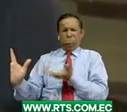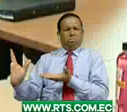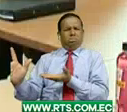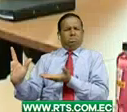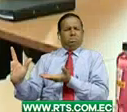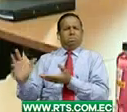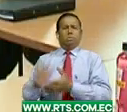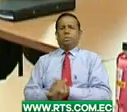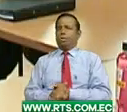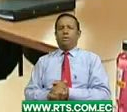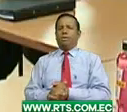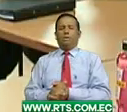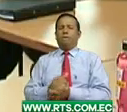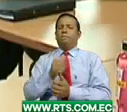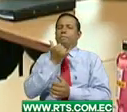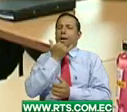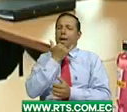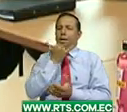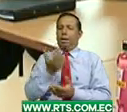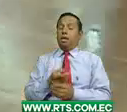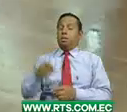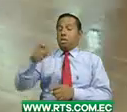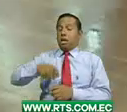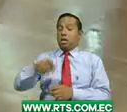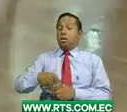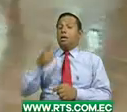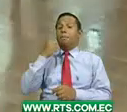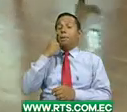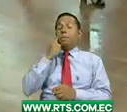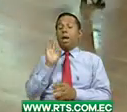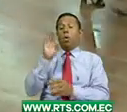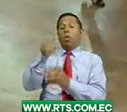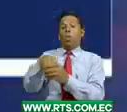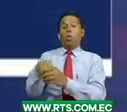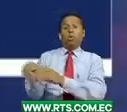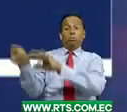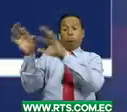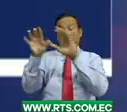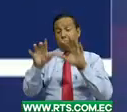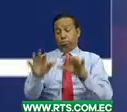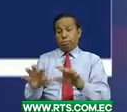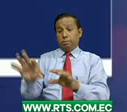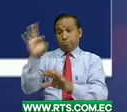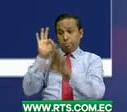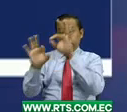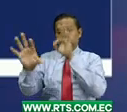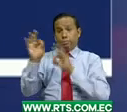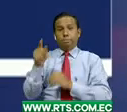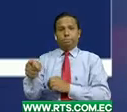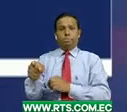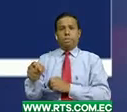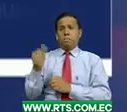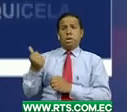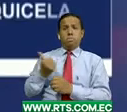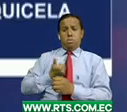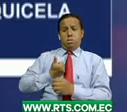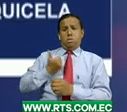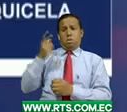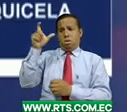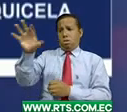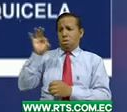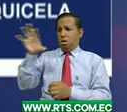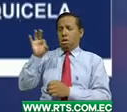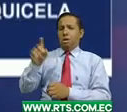tribunal. Con esto, Jarrín pone en tela de duda la legitimidad de los jueces Iván Saquicela, Iván León y